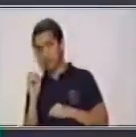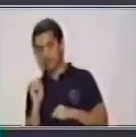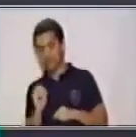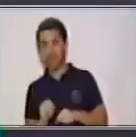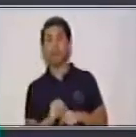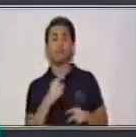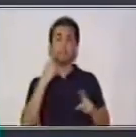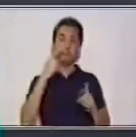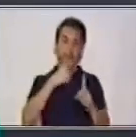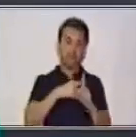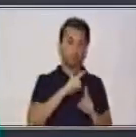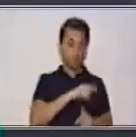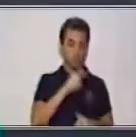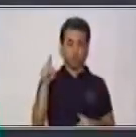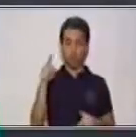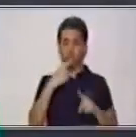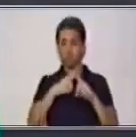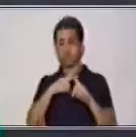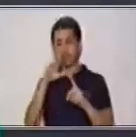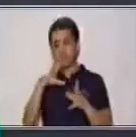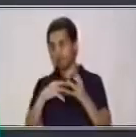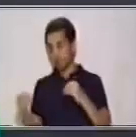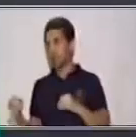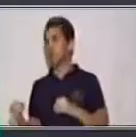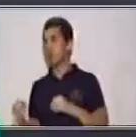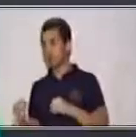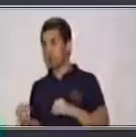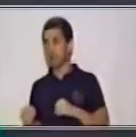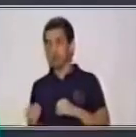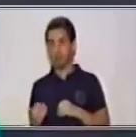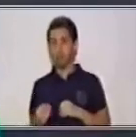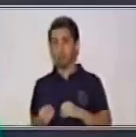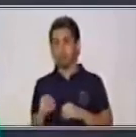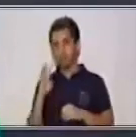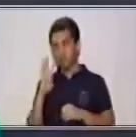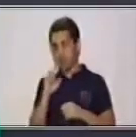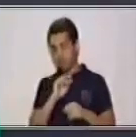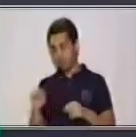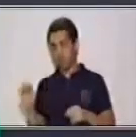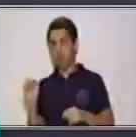por 5, 5, dividido 1 por 4, 4.